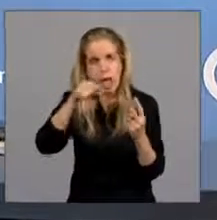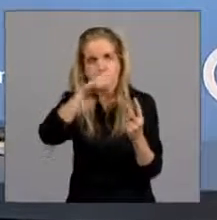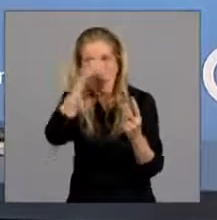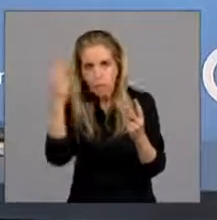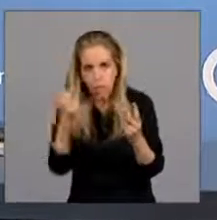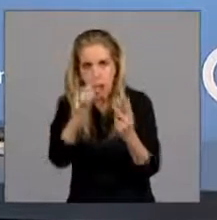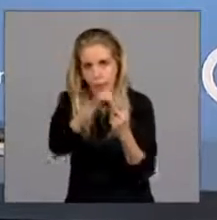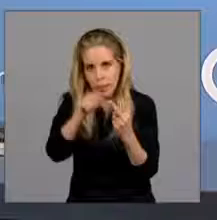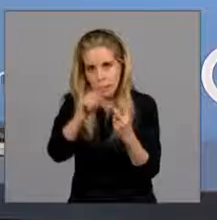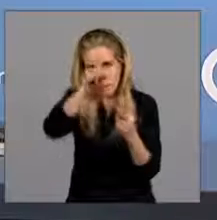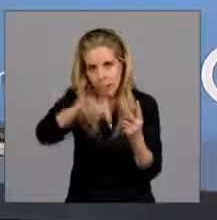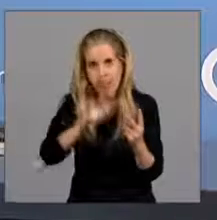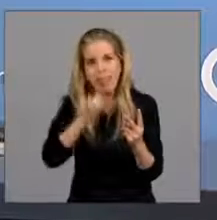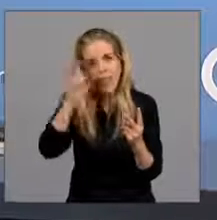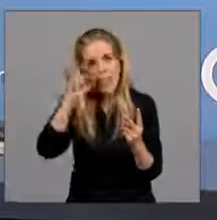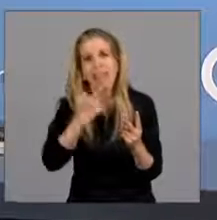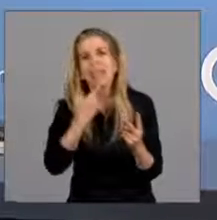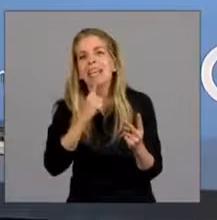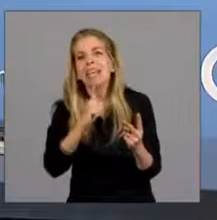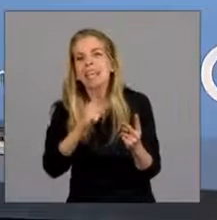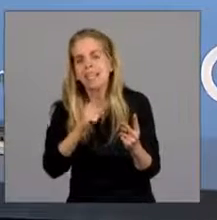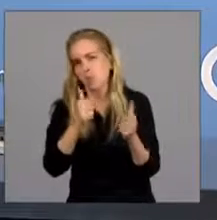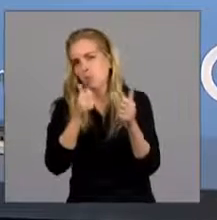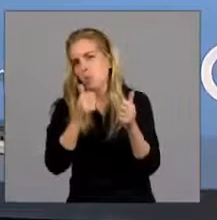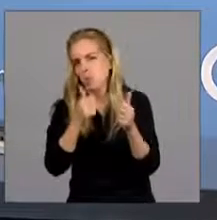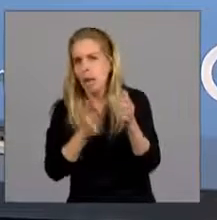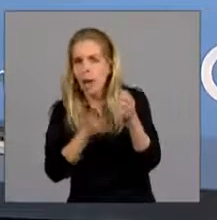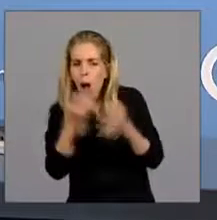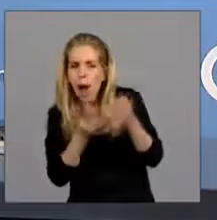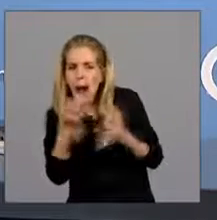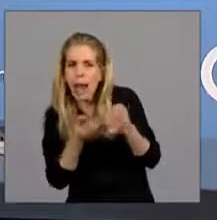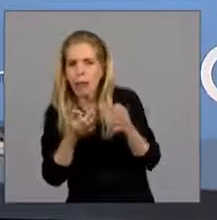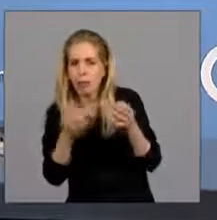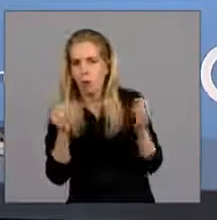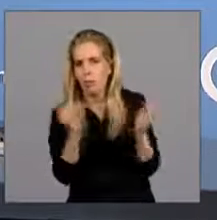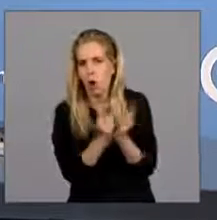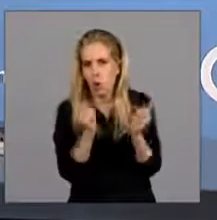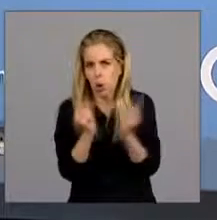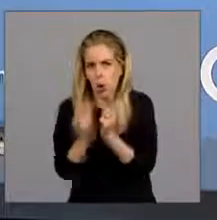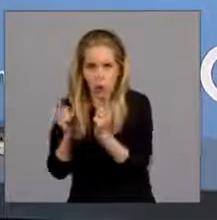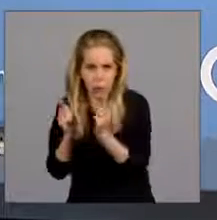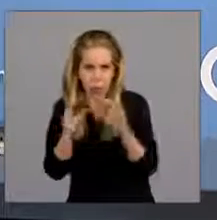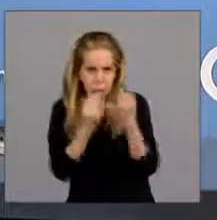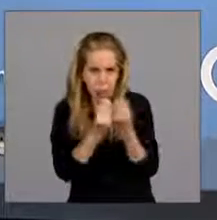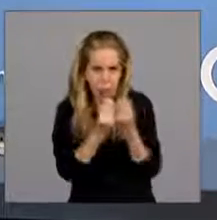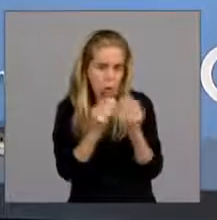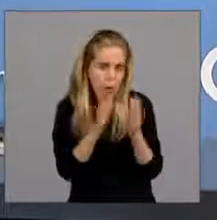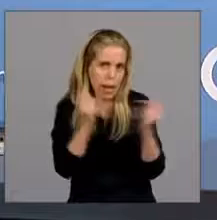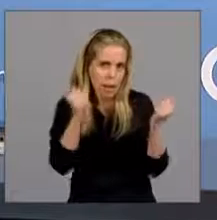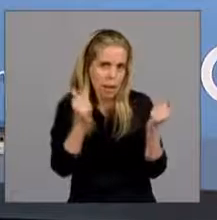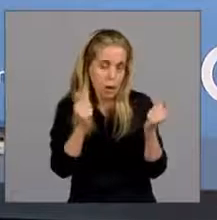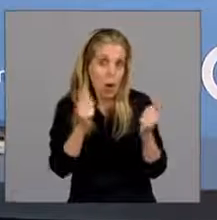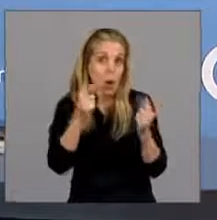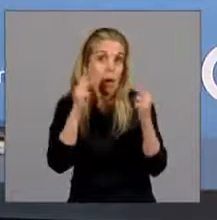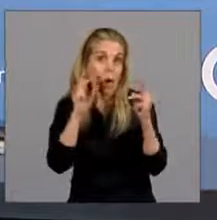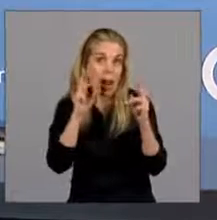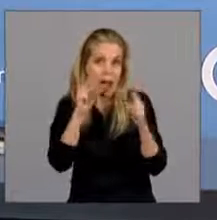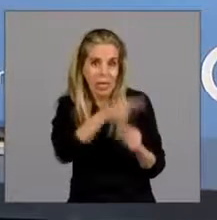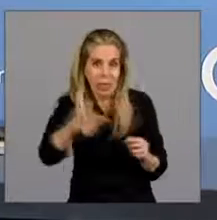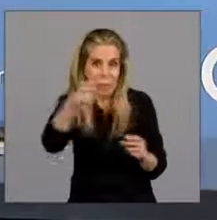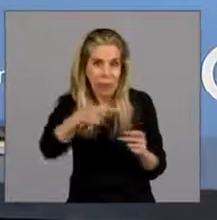que generan este test, que es mejor todavía porque el tiempo de análisis es más corto todavía, con lo cual esperemos en las próximas semanas poder